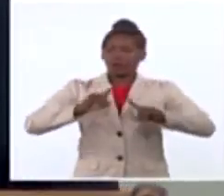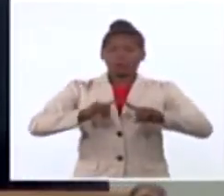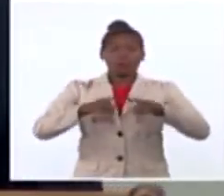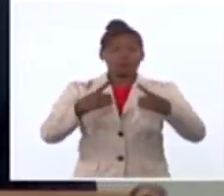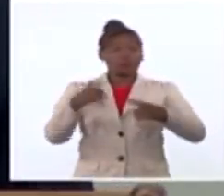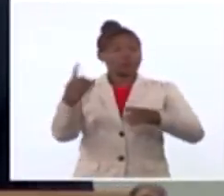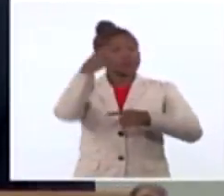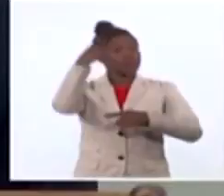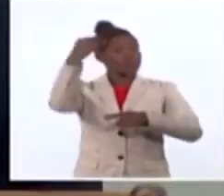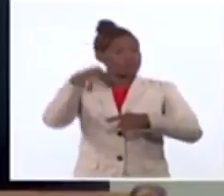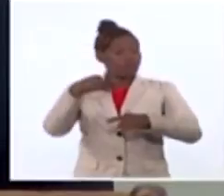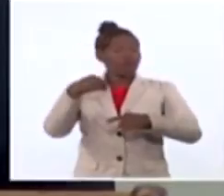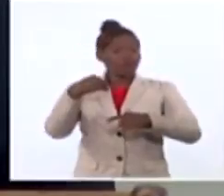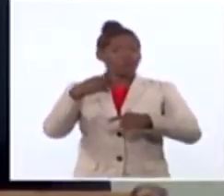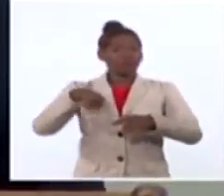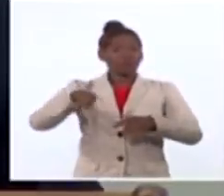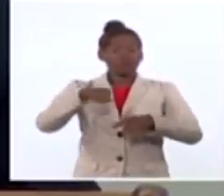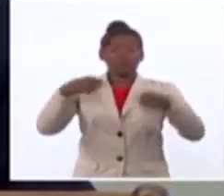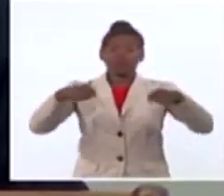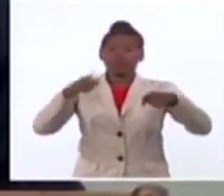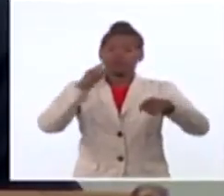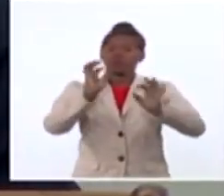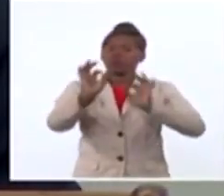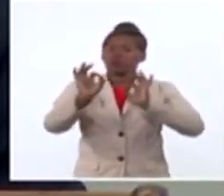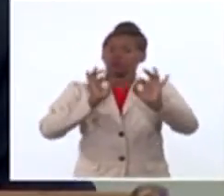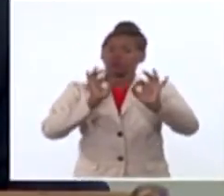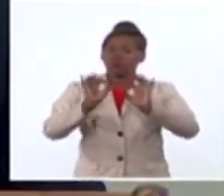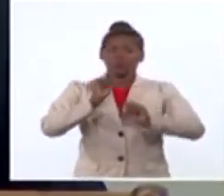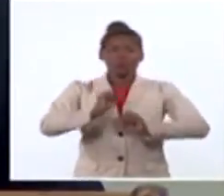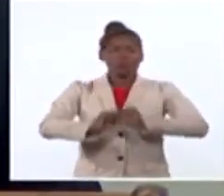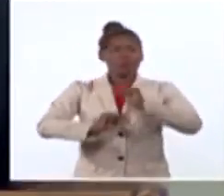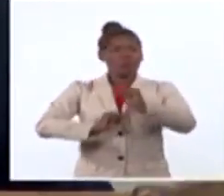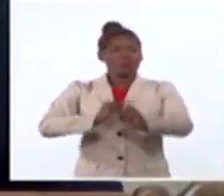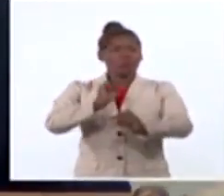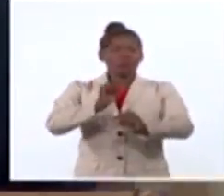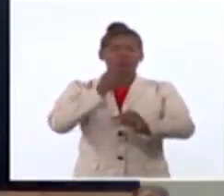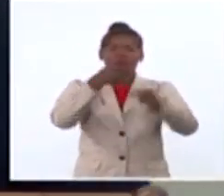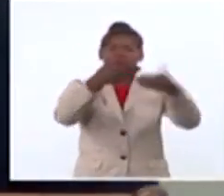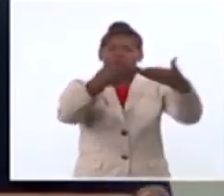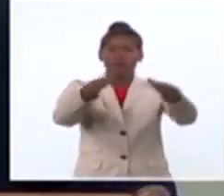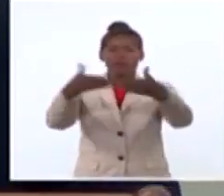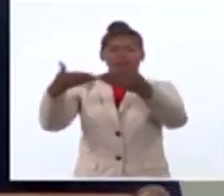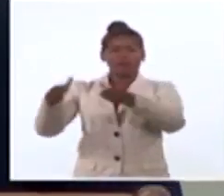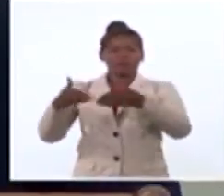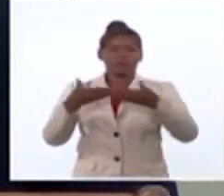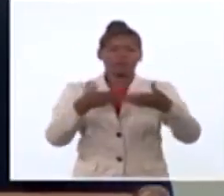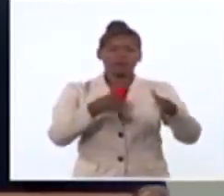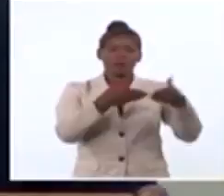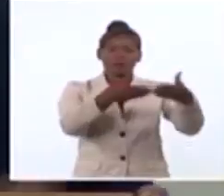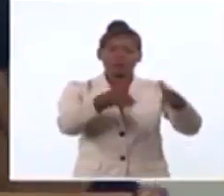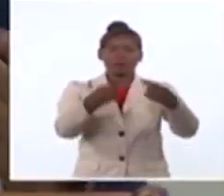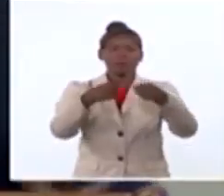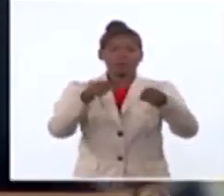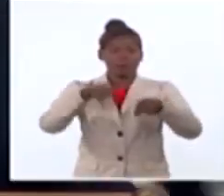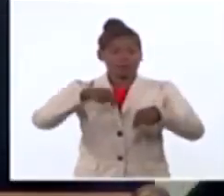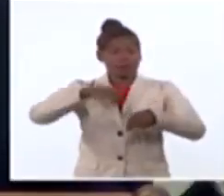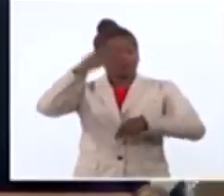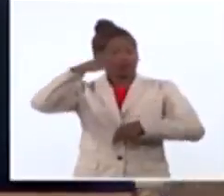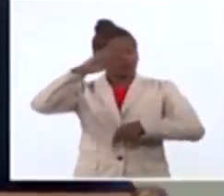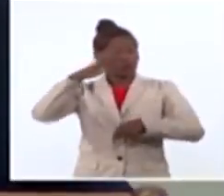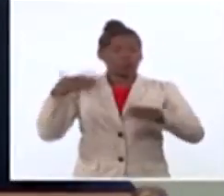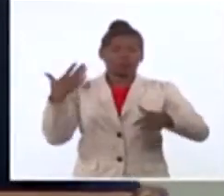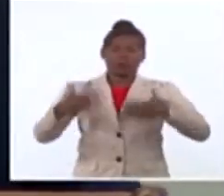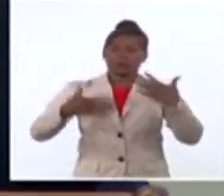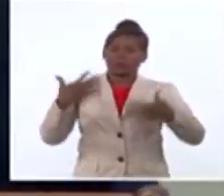llaman una nueva normalidad. Pero es un momento que nuestro pueblo celebra. Han